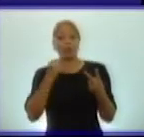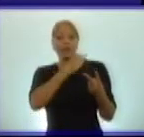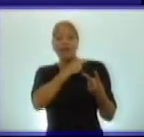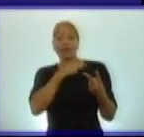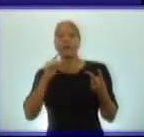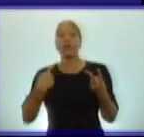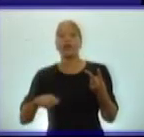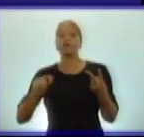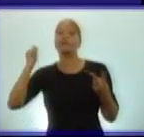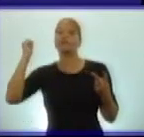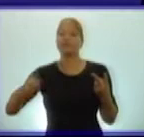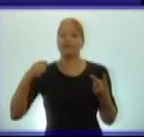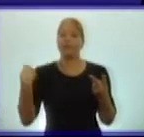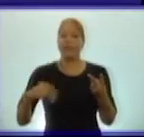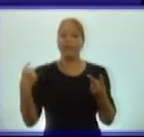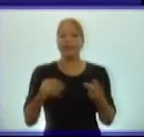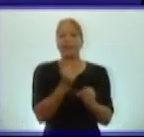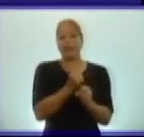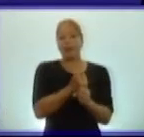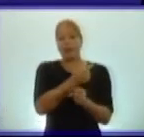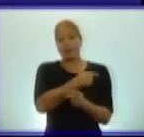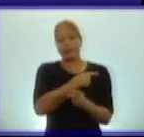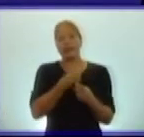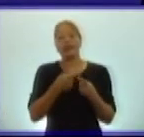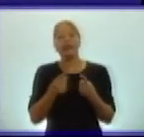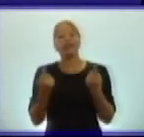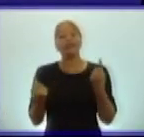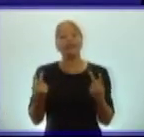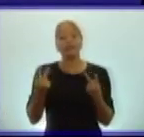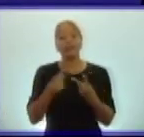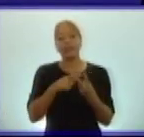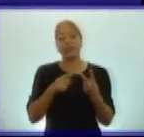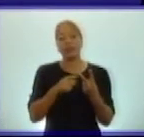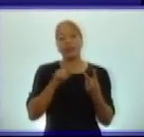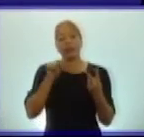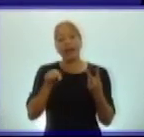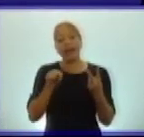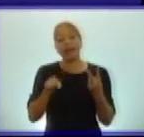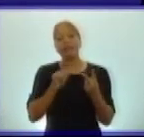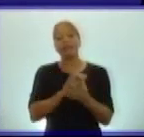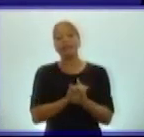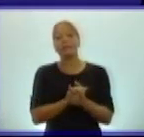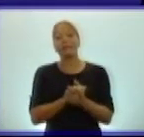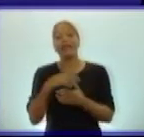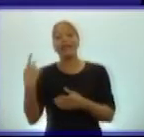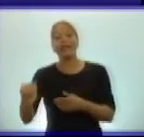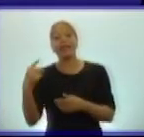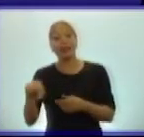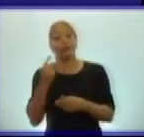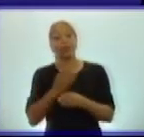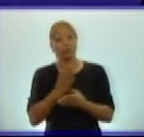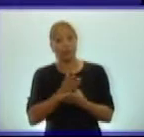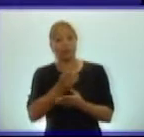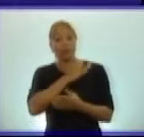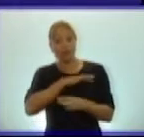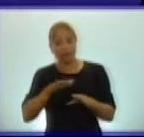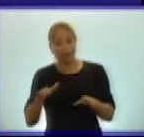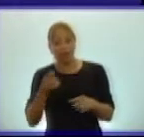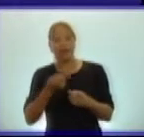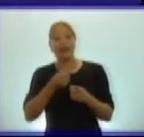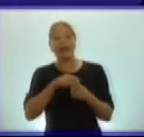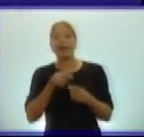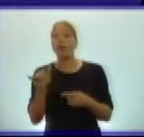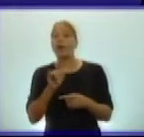del feudalismo como clases sociales, porque existe también en el esclavismo que lo estudiaron y también en